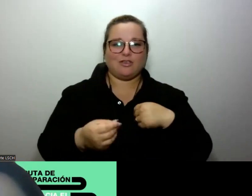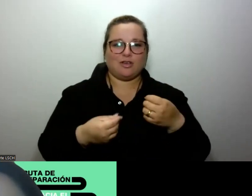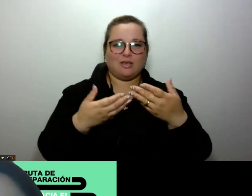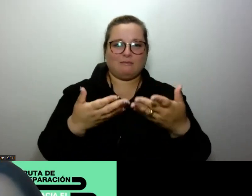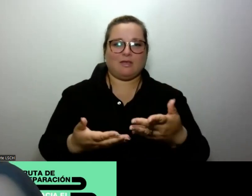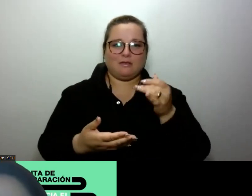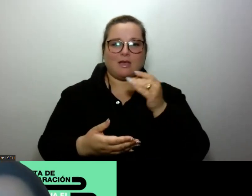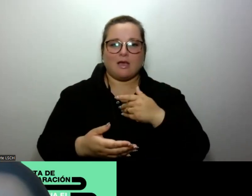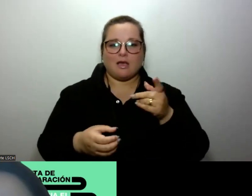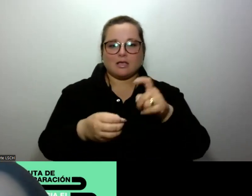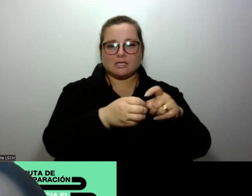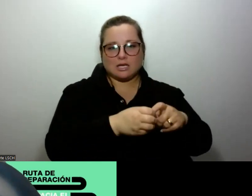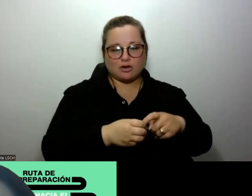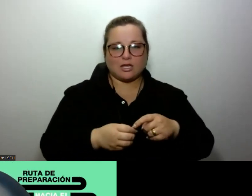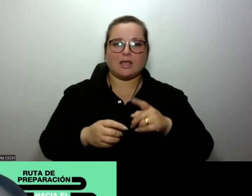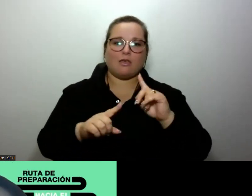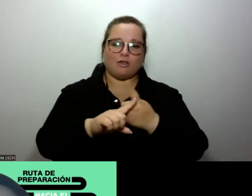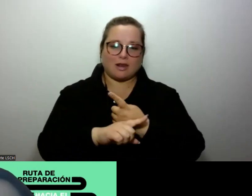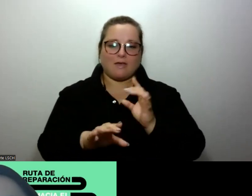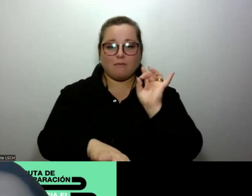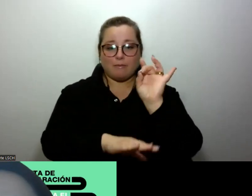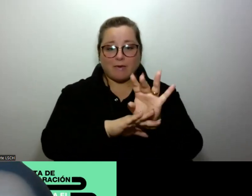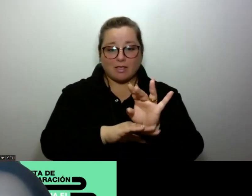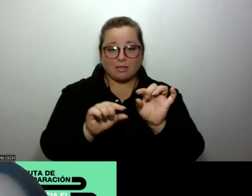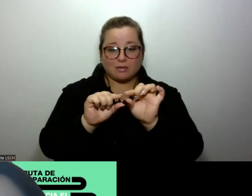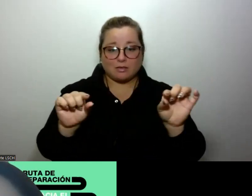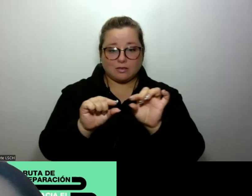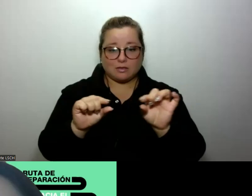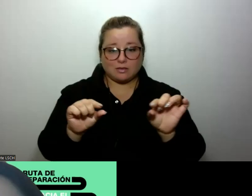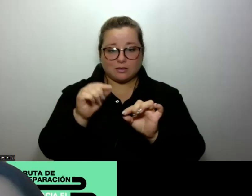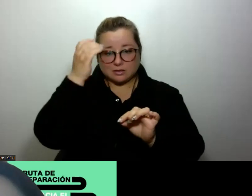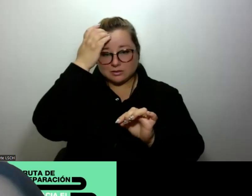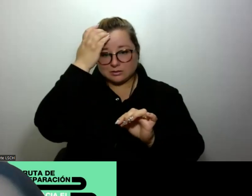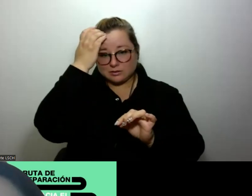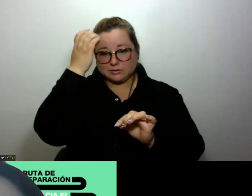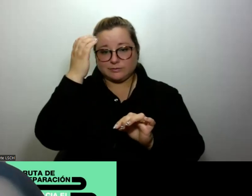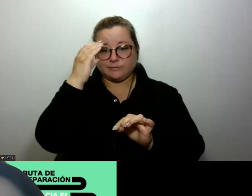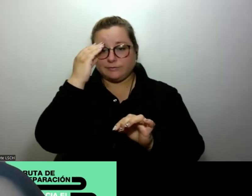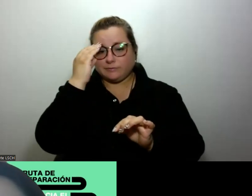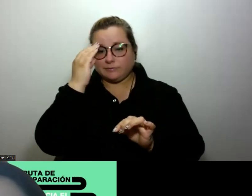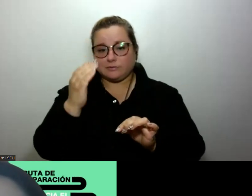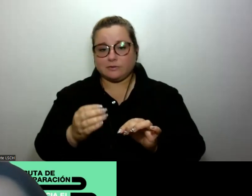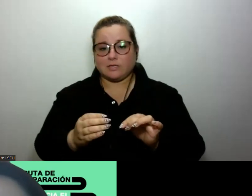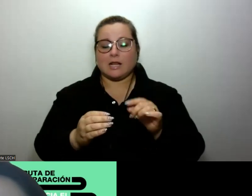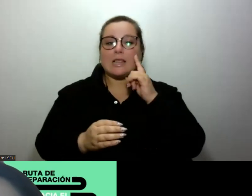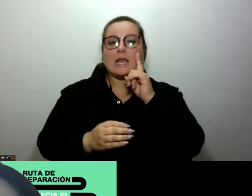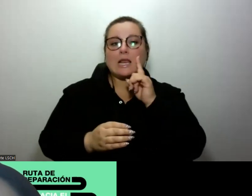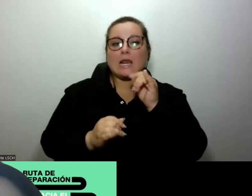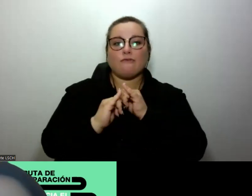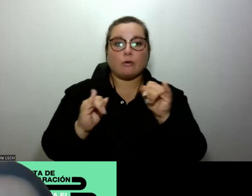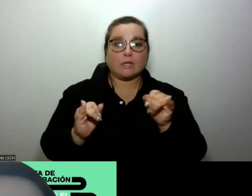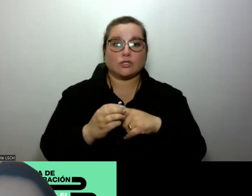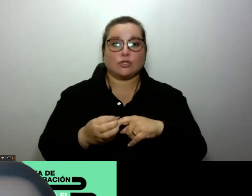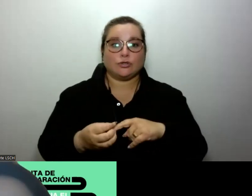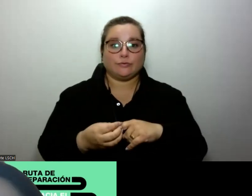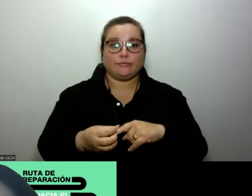seguir conectados voy a dejar nuevamente los datos donde pueden adquirir información e aquí